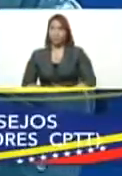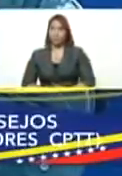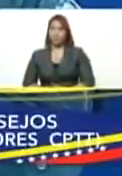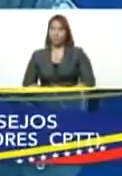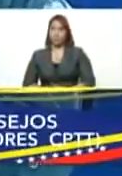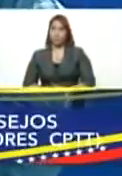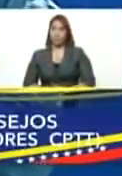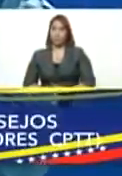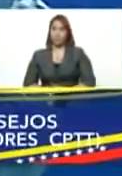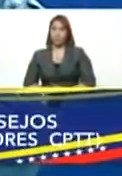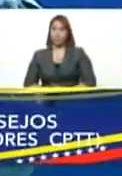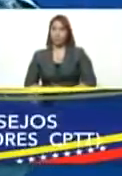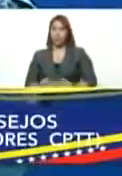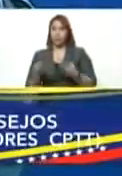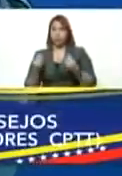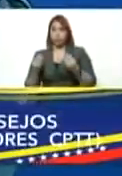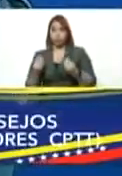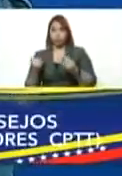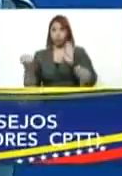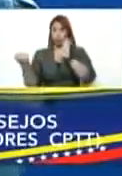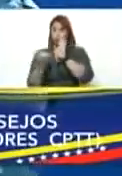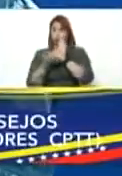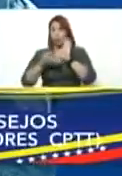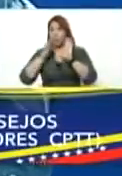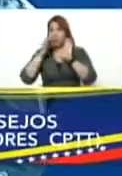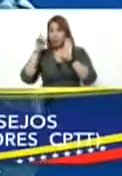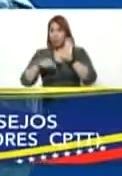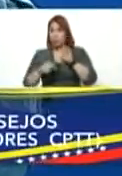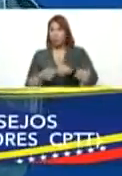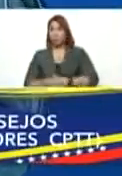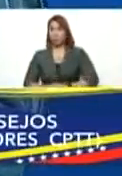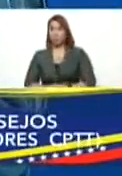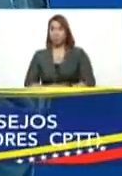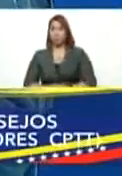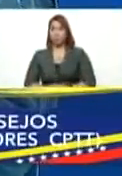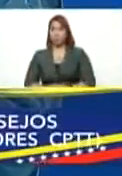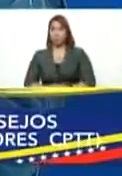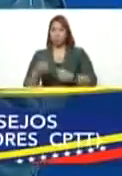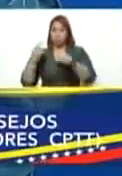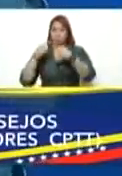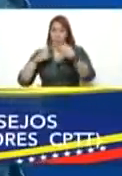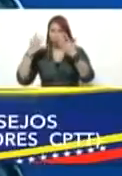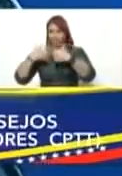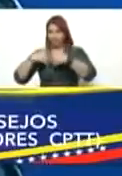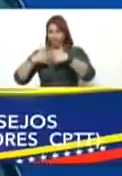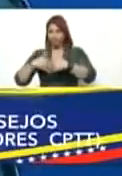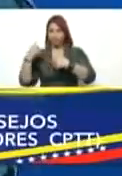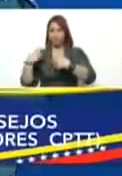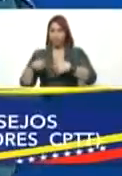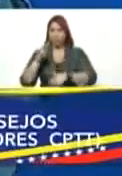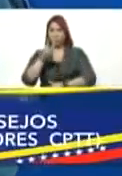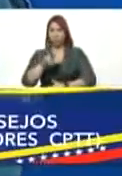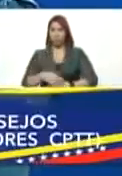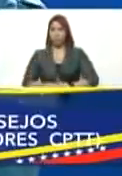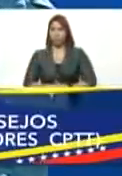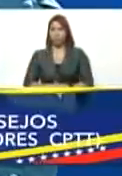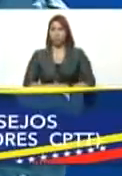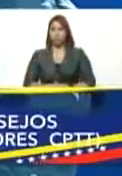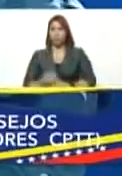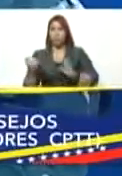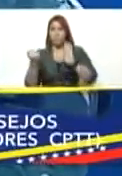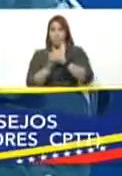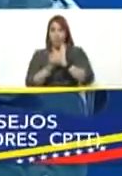Por eso es que hay tanta marca de café. Hay marcas que maquilan. Otra planta tienen dos marcas de